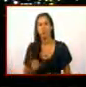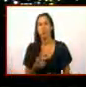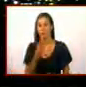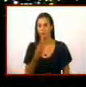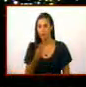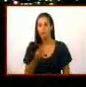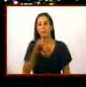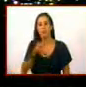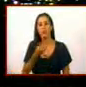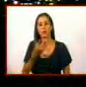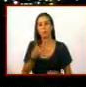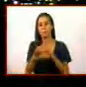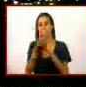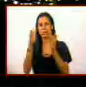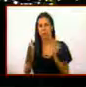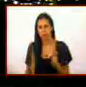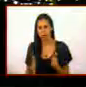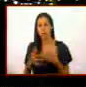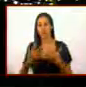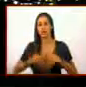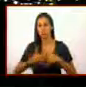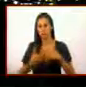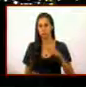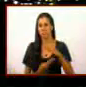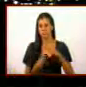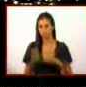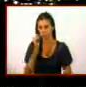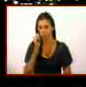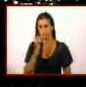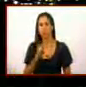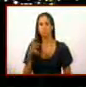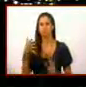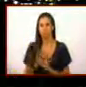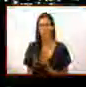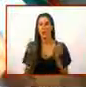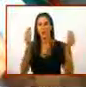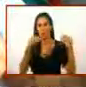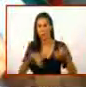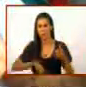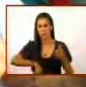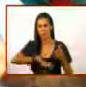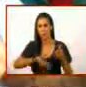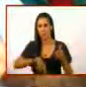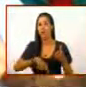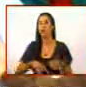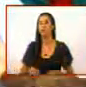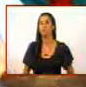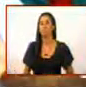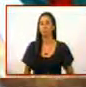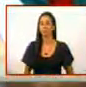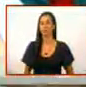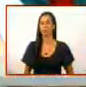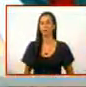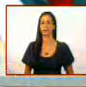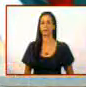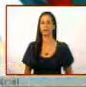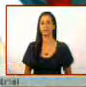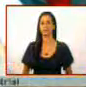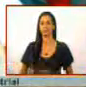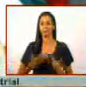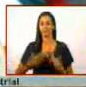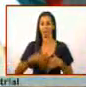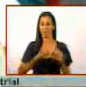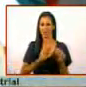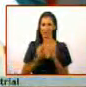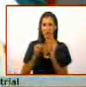lo que nos comentó el ministro de Industrias Básicas y Minerías, José Khan, a propósito de estos acuerdos. Instalación de esta